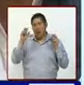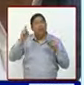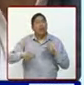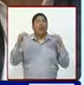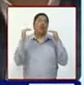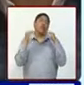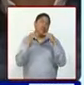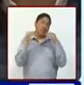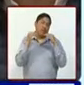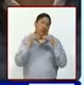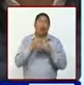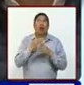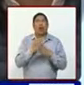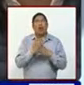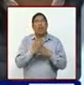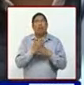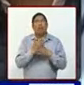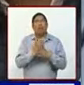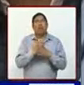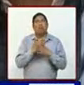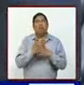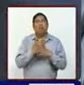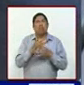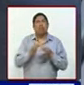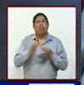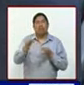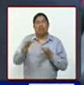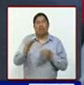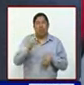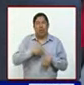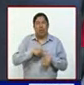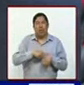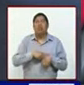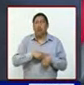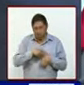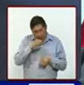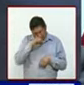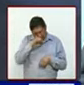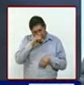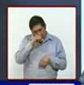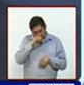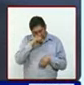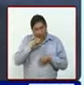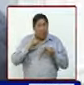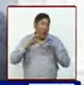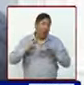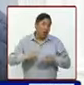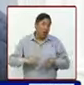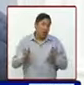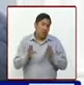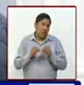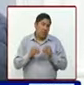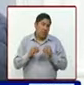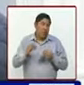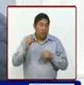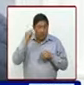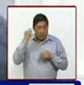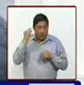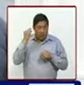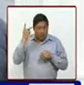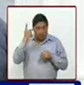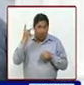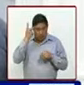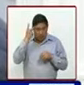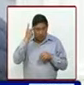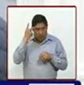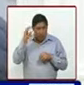o intermedia podría ser ampliar los plazos, pero creo que eso amerita que hagamos un análisis, nos reunamos las fuerzas políticas